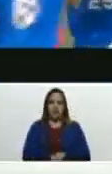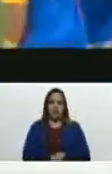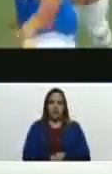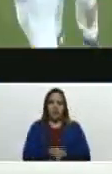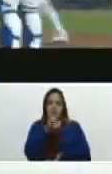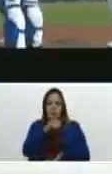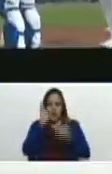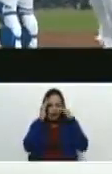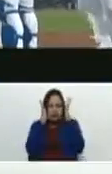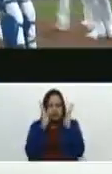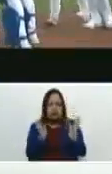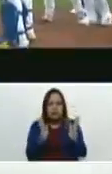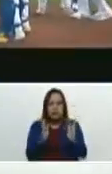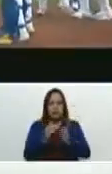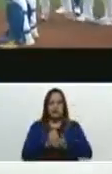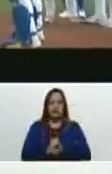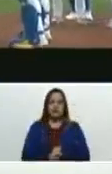dedicación.